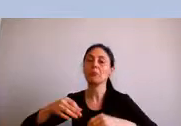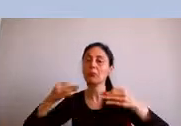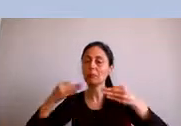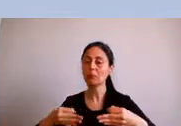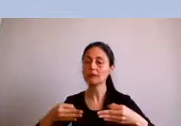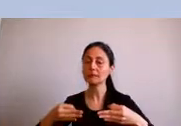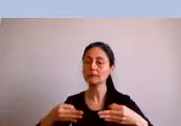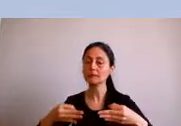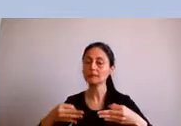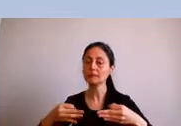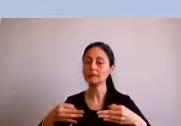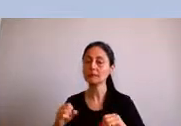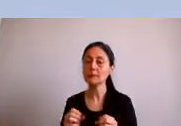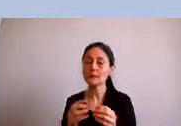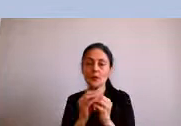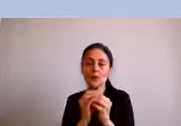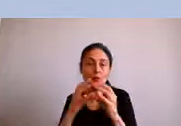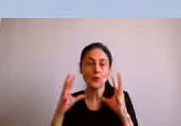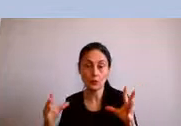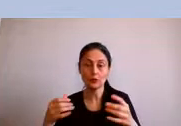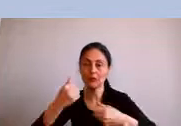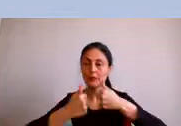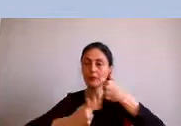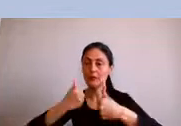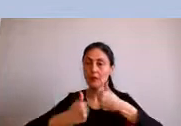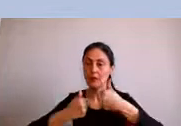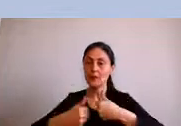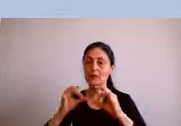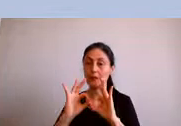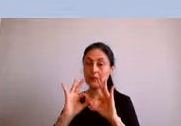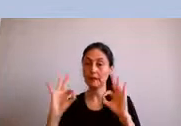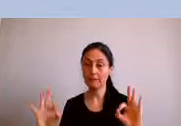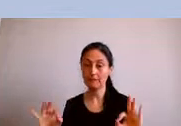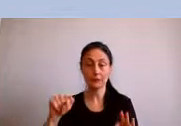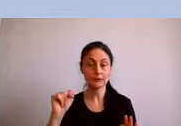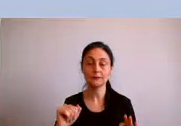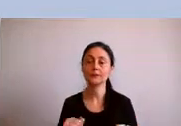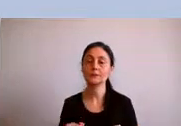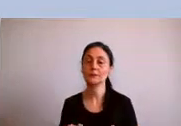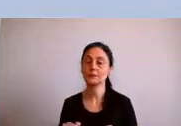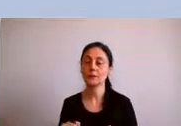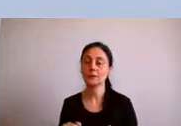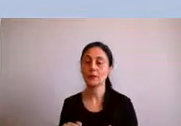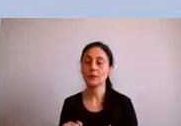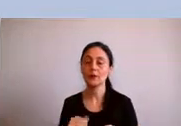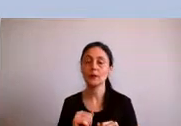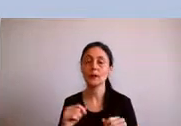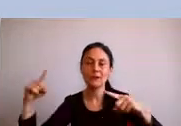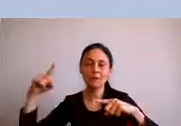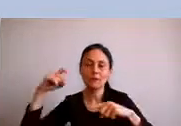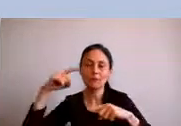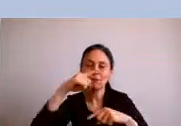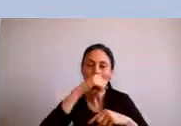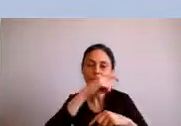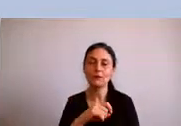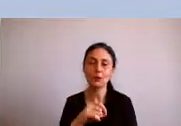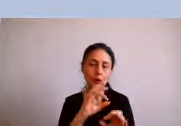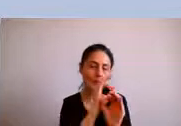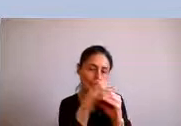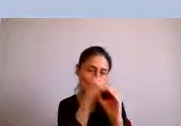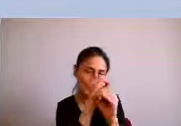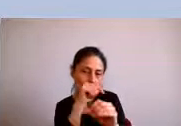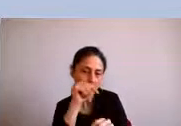alta cantidad de profesionales capacitados. Hoy día una de las áreas que siempre se habla es de la biología molecular y las PCR, ¿cierto? Y se habla